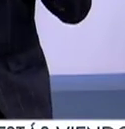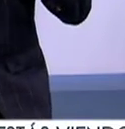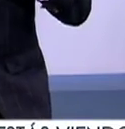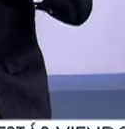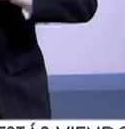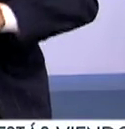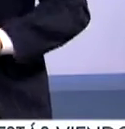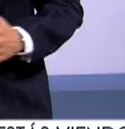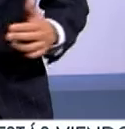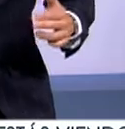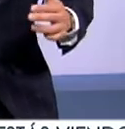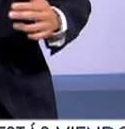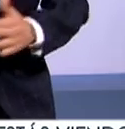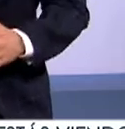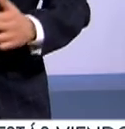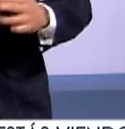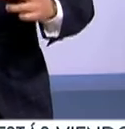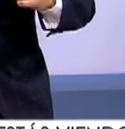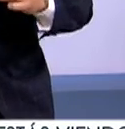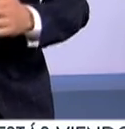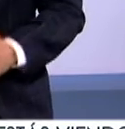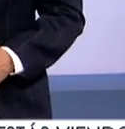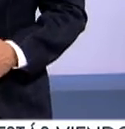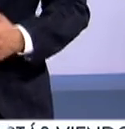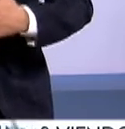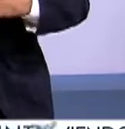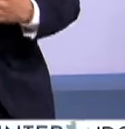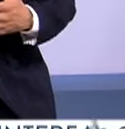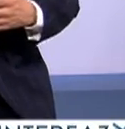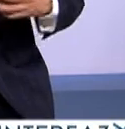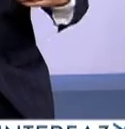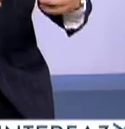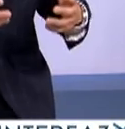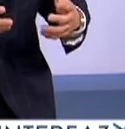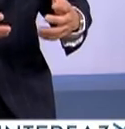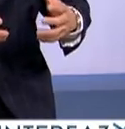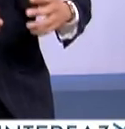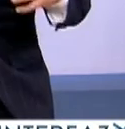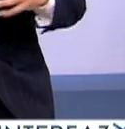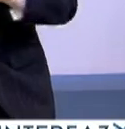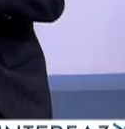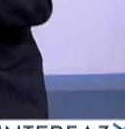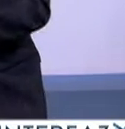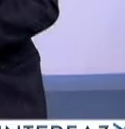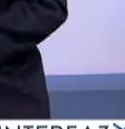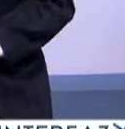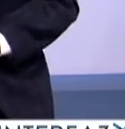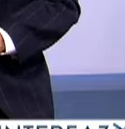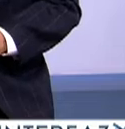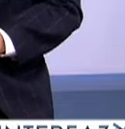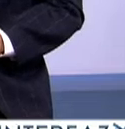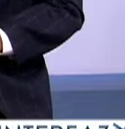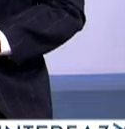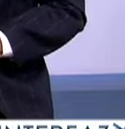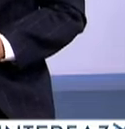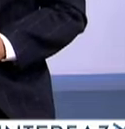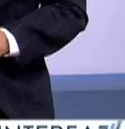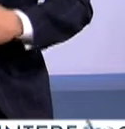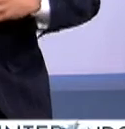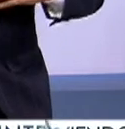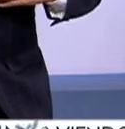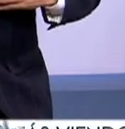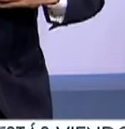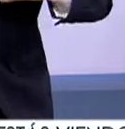órganos, desde la retina, desde el hígado, desde el corazón, desde la piel, desde los huesos, sino también porque esta puede